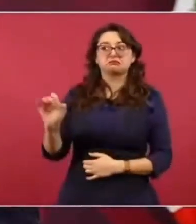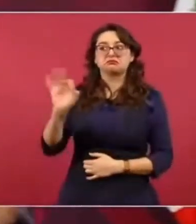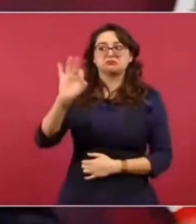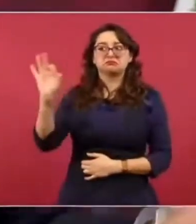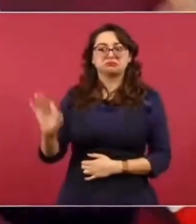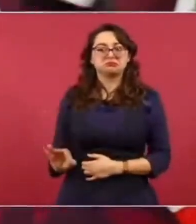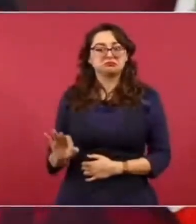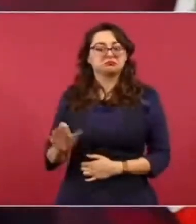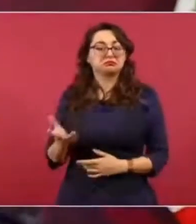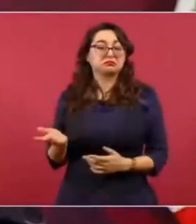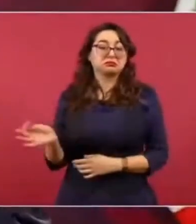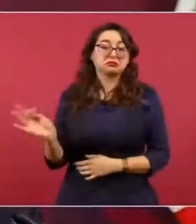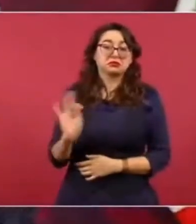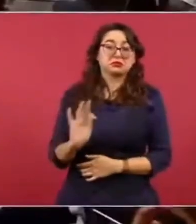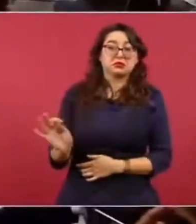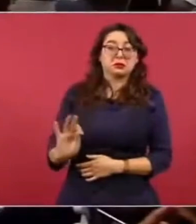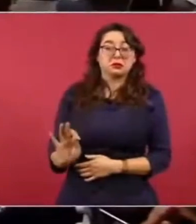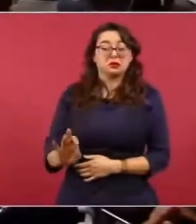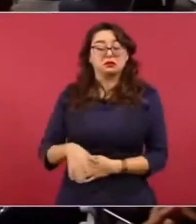Con esta compra